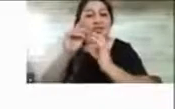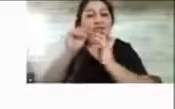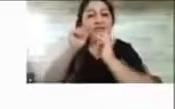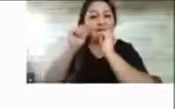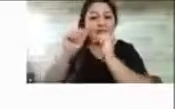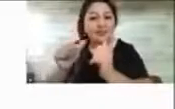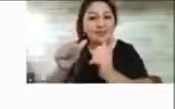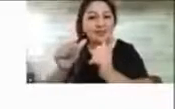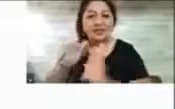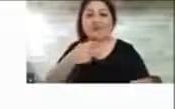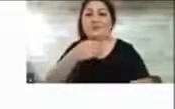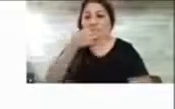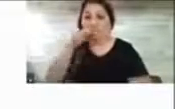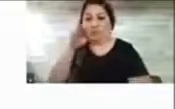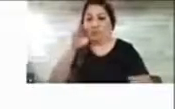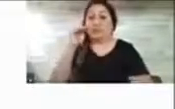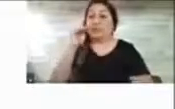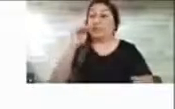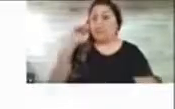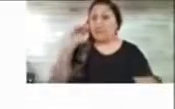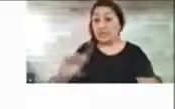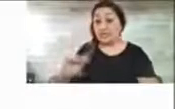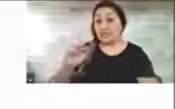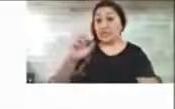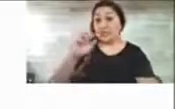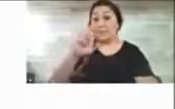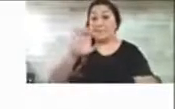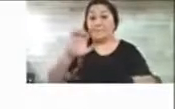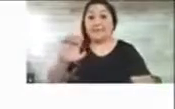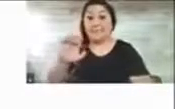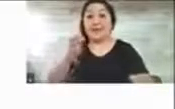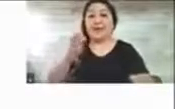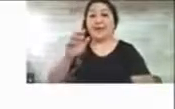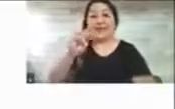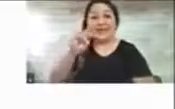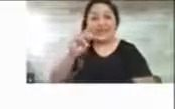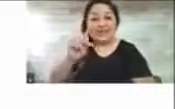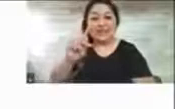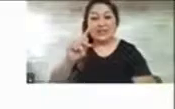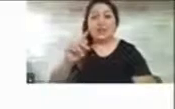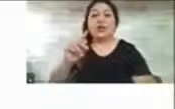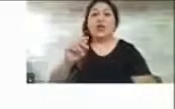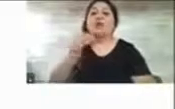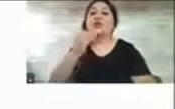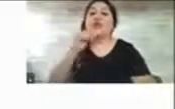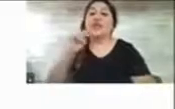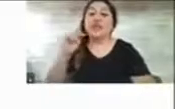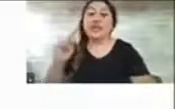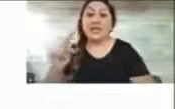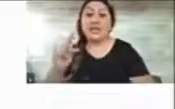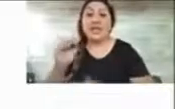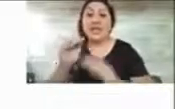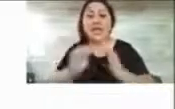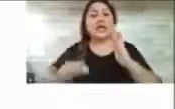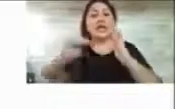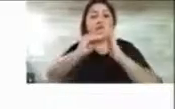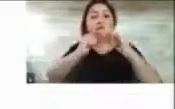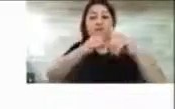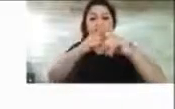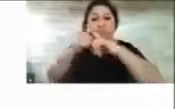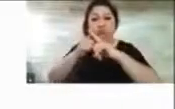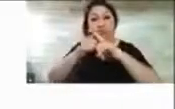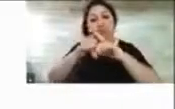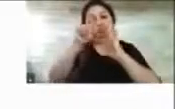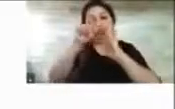niños preescolares, tanto de nivel socioeconómico bajo como de nivel socioeconómico alto. En este sentido,